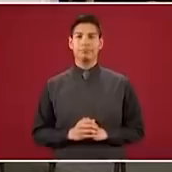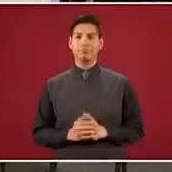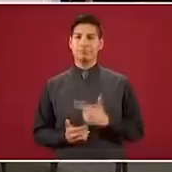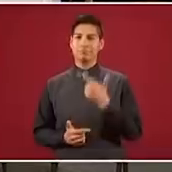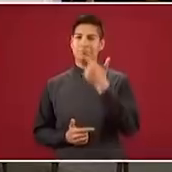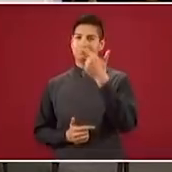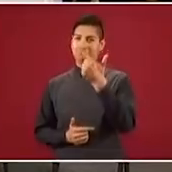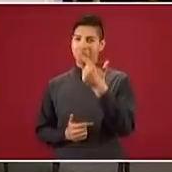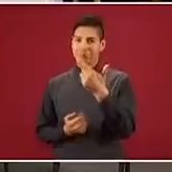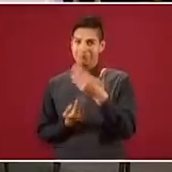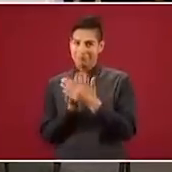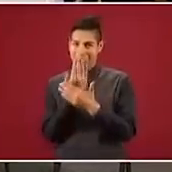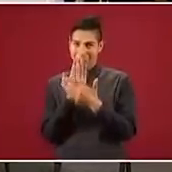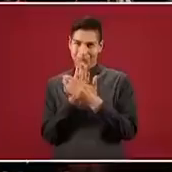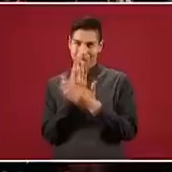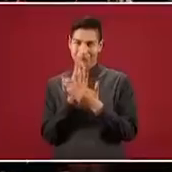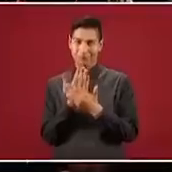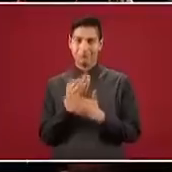7 de la mañana.